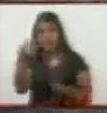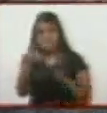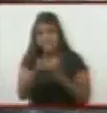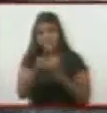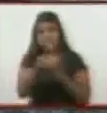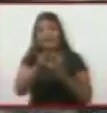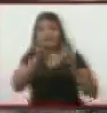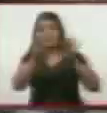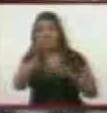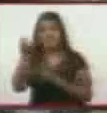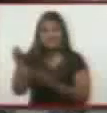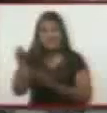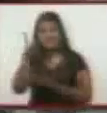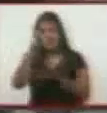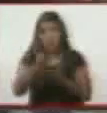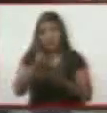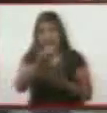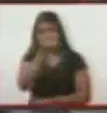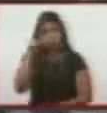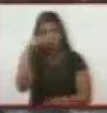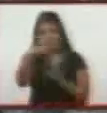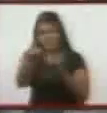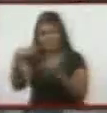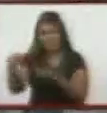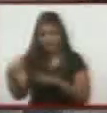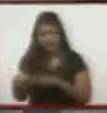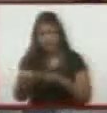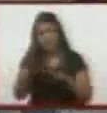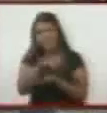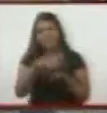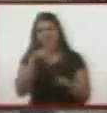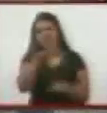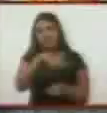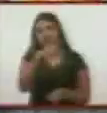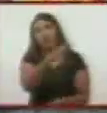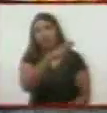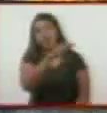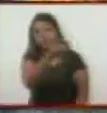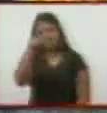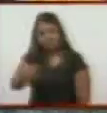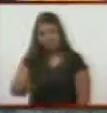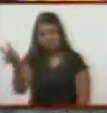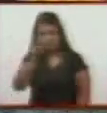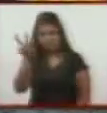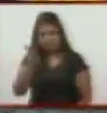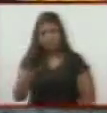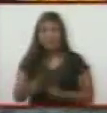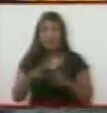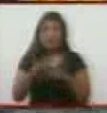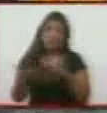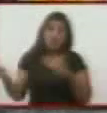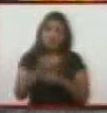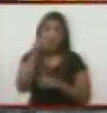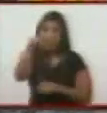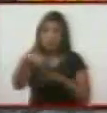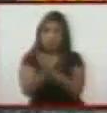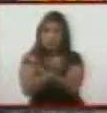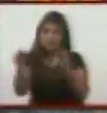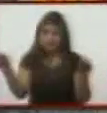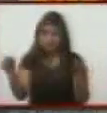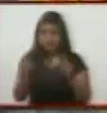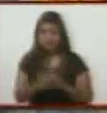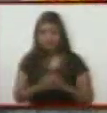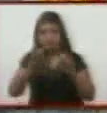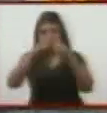kilogramos de distintas drogas, en su mayoría procedentes de territorio colombiano. Con esta incautación que se hizo en la mañana de hoy,